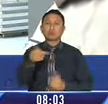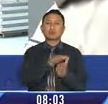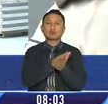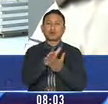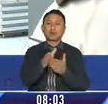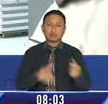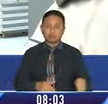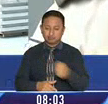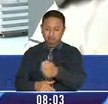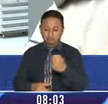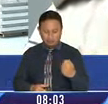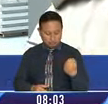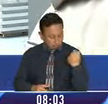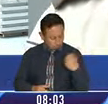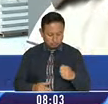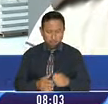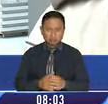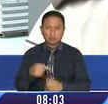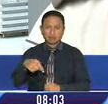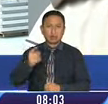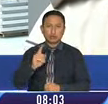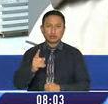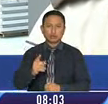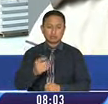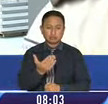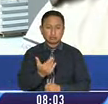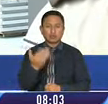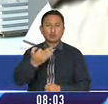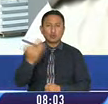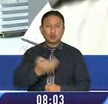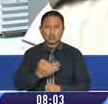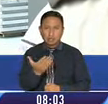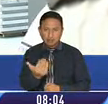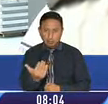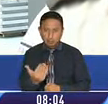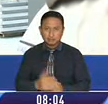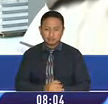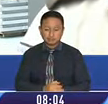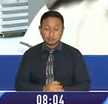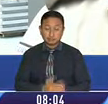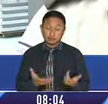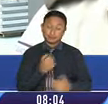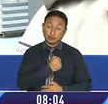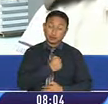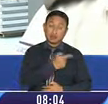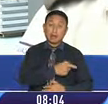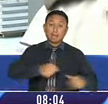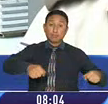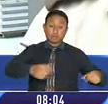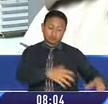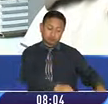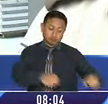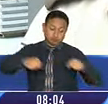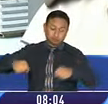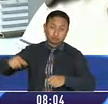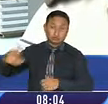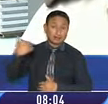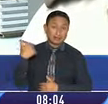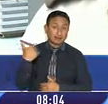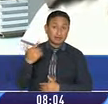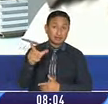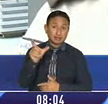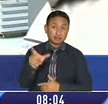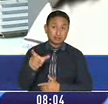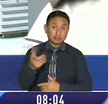una copia, producto de lo cual el personal de tránsito estaba procediendo a retener ese vehículo por no portar